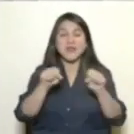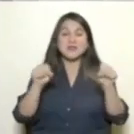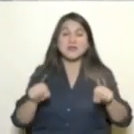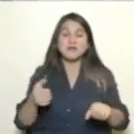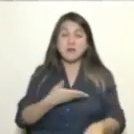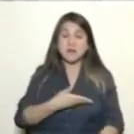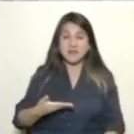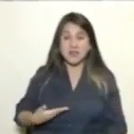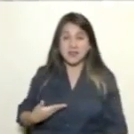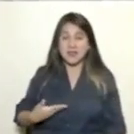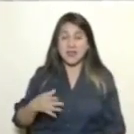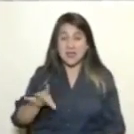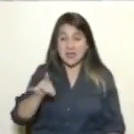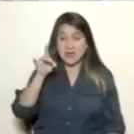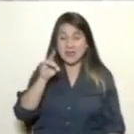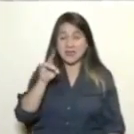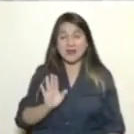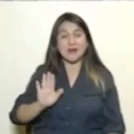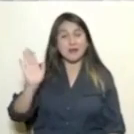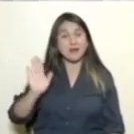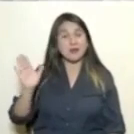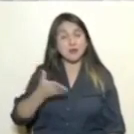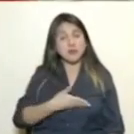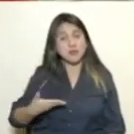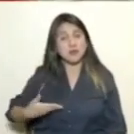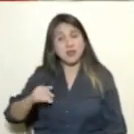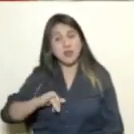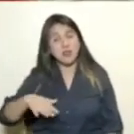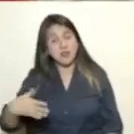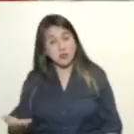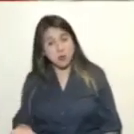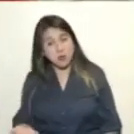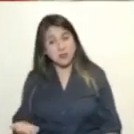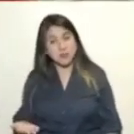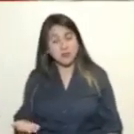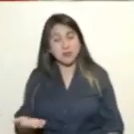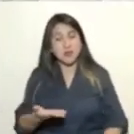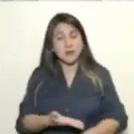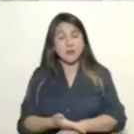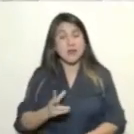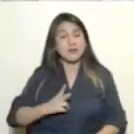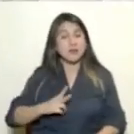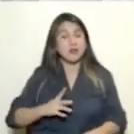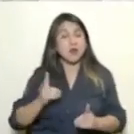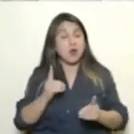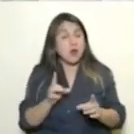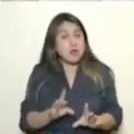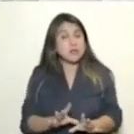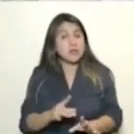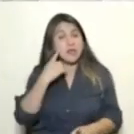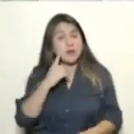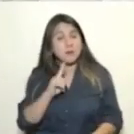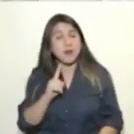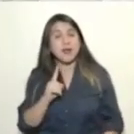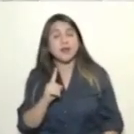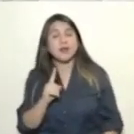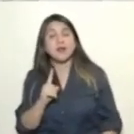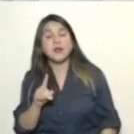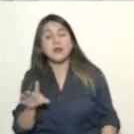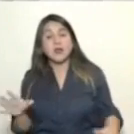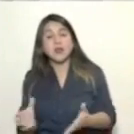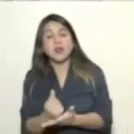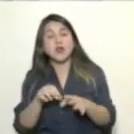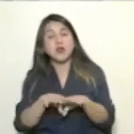presidencial, elige al candidato presidente y después encomiéndese al señor o a alguien así para que lo lleven de acuerdo, porque